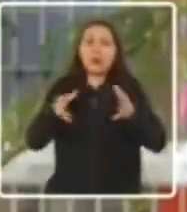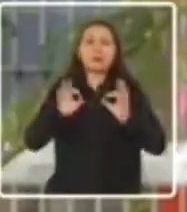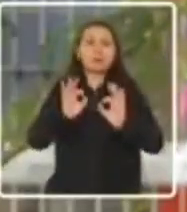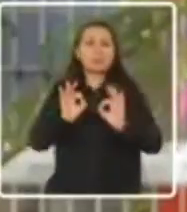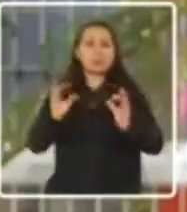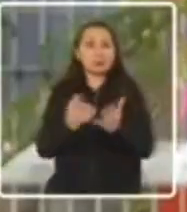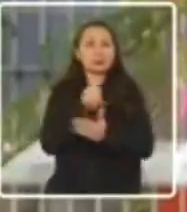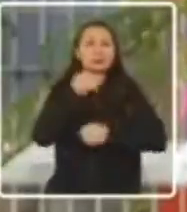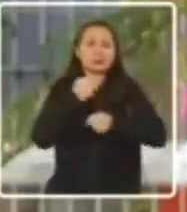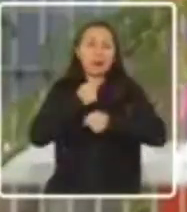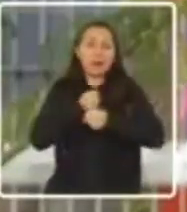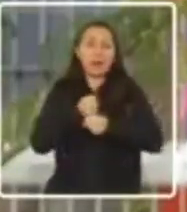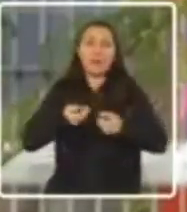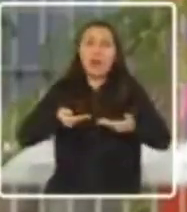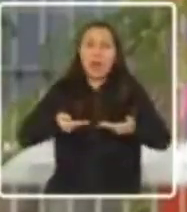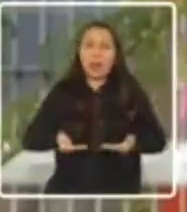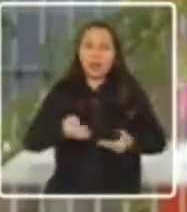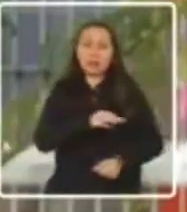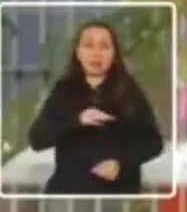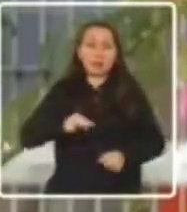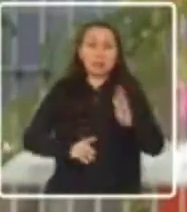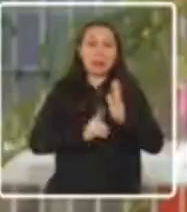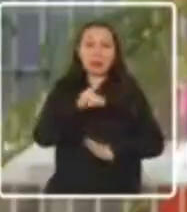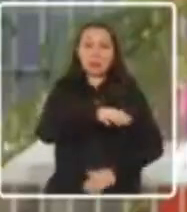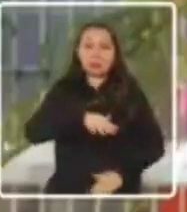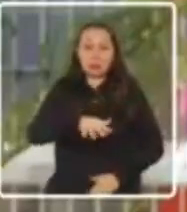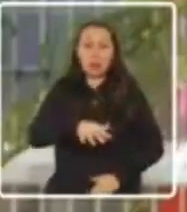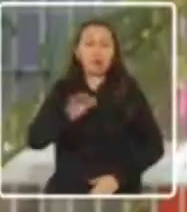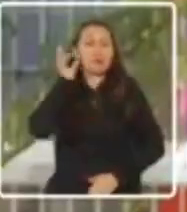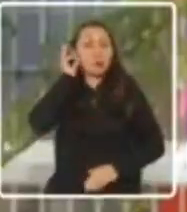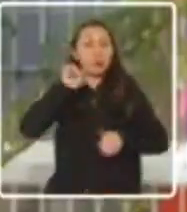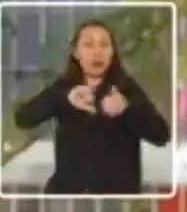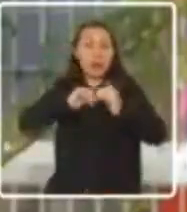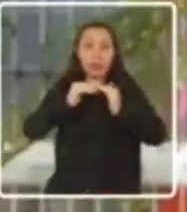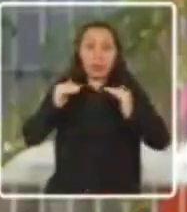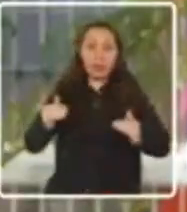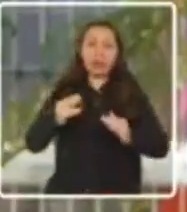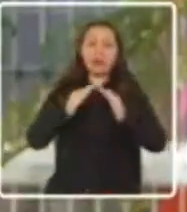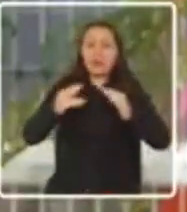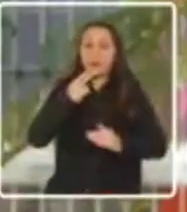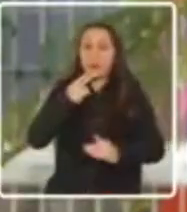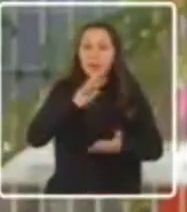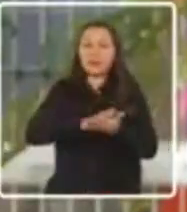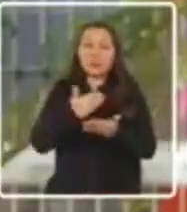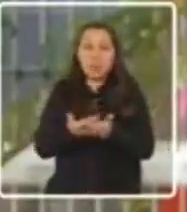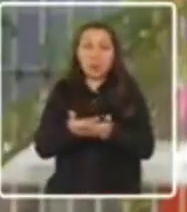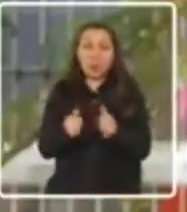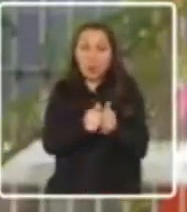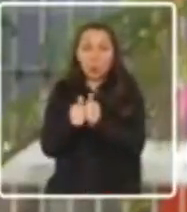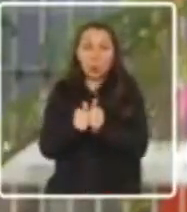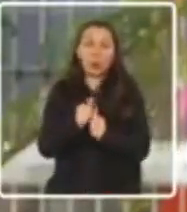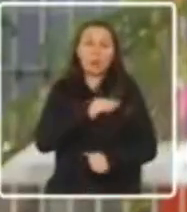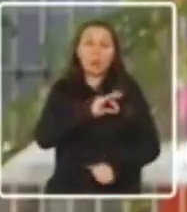mucho más eficiente el trabajo. Y aquí los ministerios de Desarrollo Social, de Mujer y Equidad de Género, de Vivienda, de Salud, en conjunto